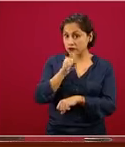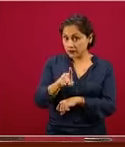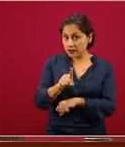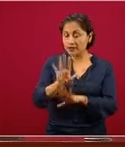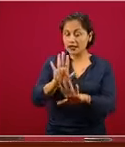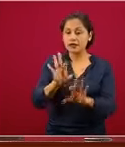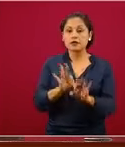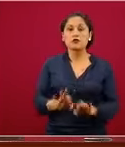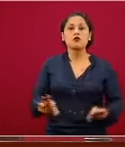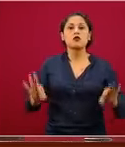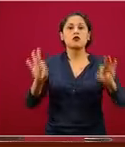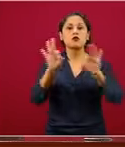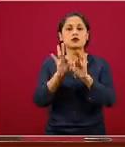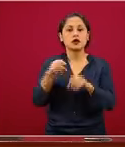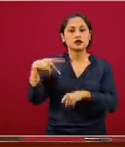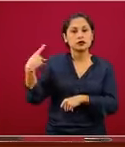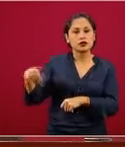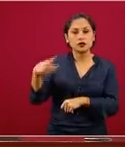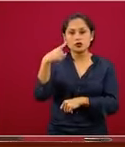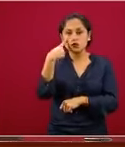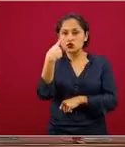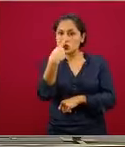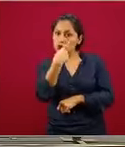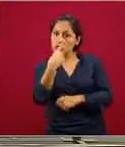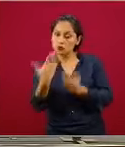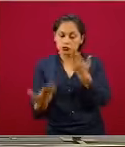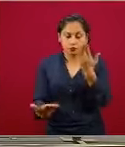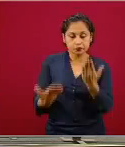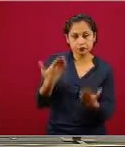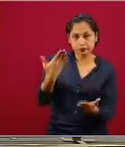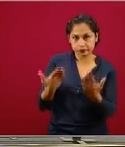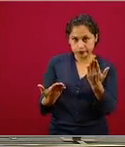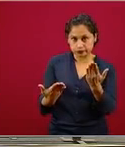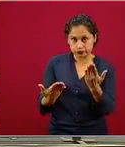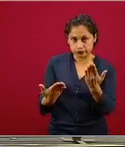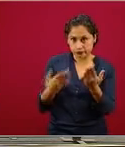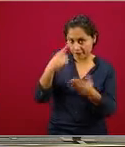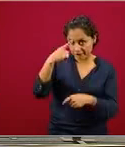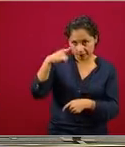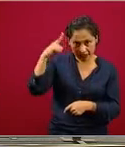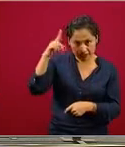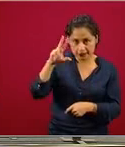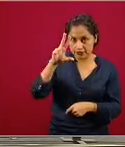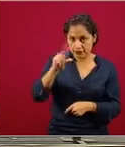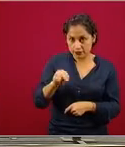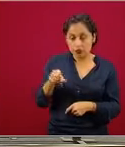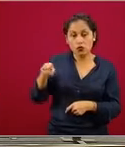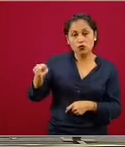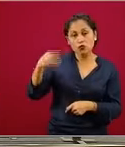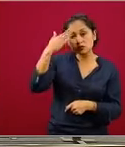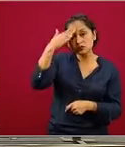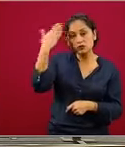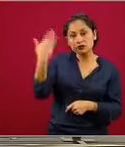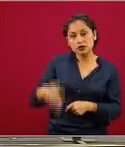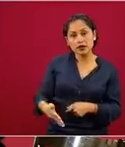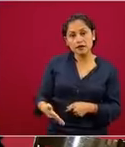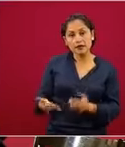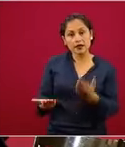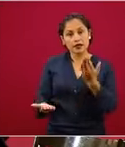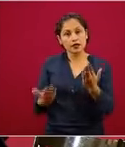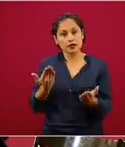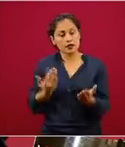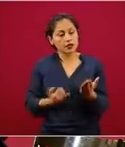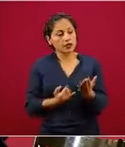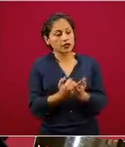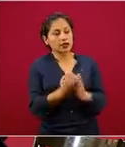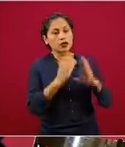inicio, el balance, que es un balance muy complicado, entre cuidar la salud y